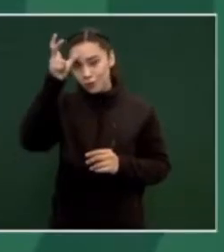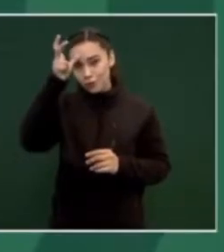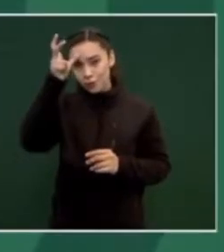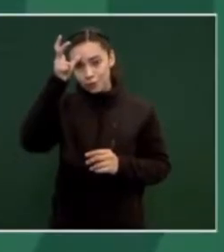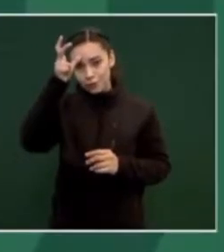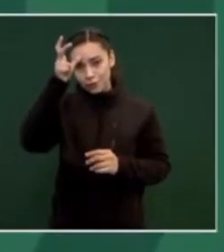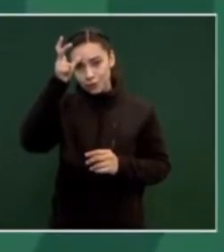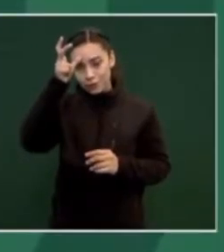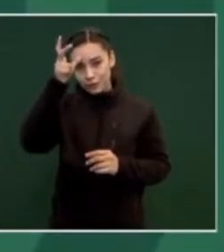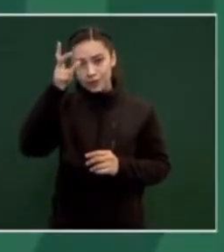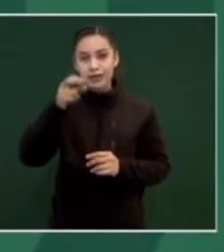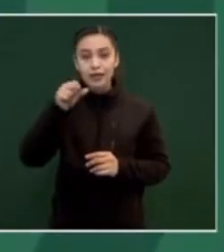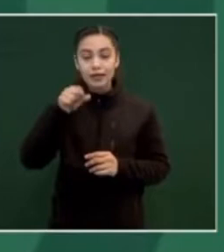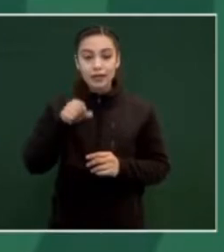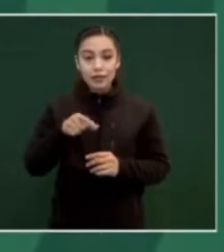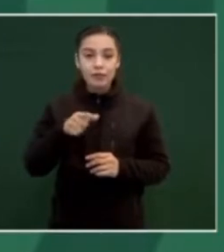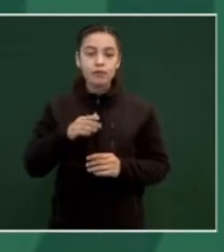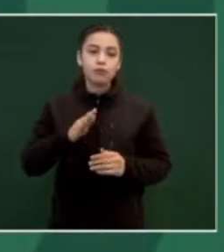comprometida